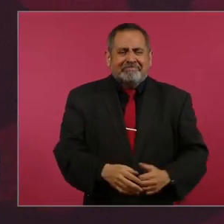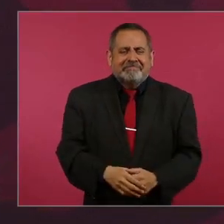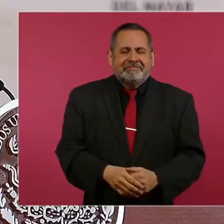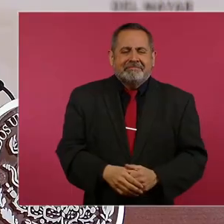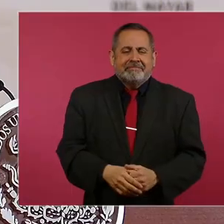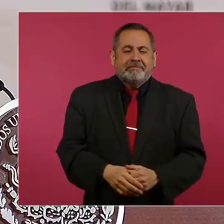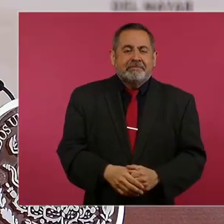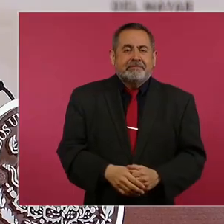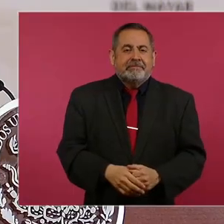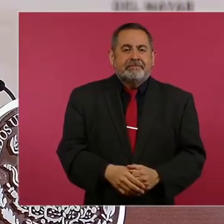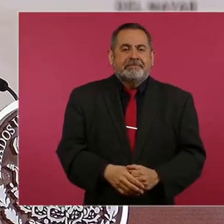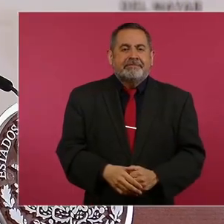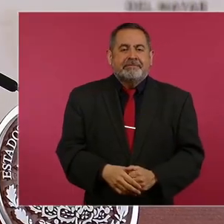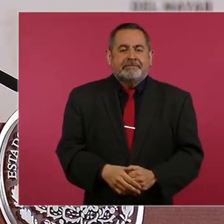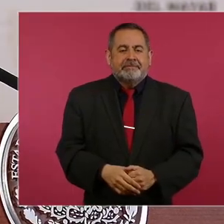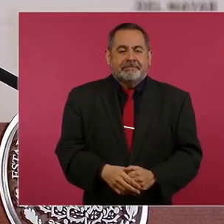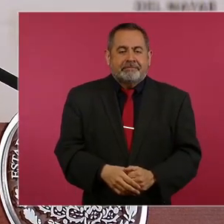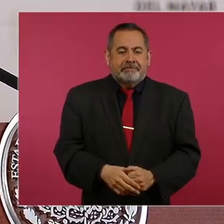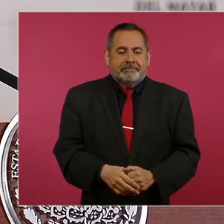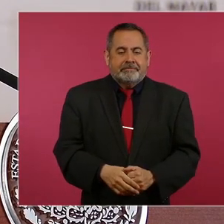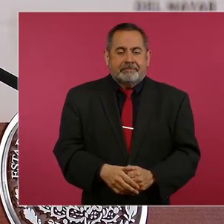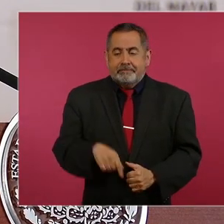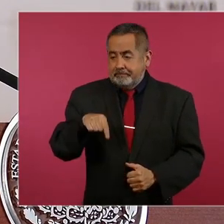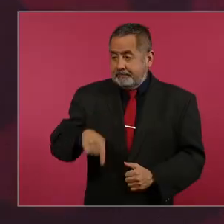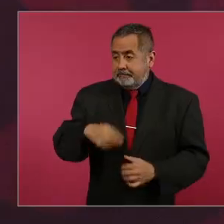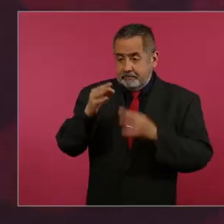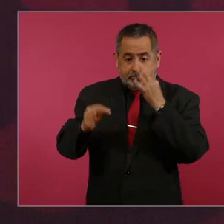rueda de prensa